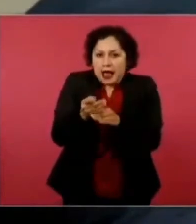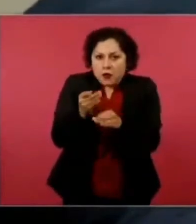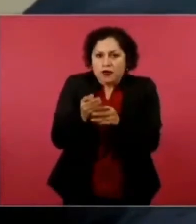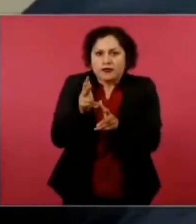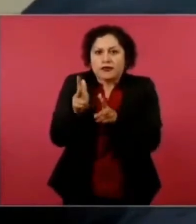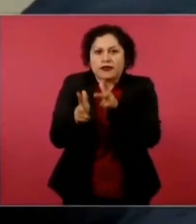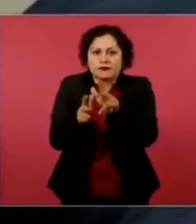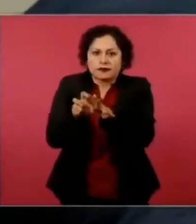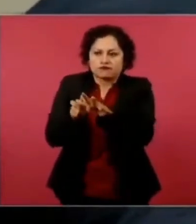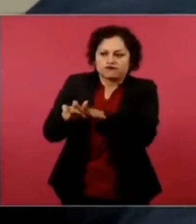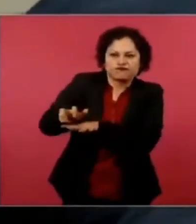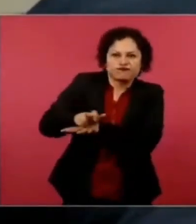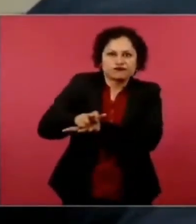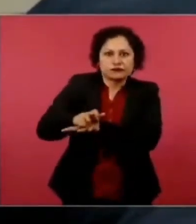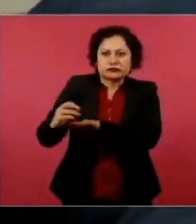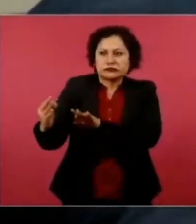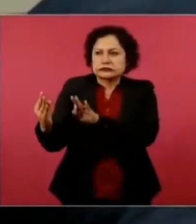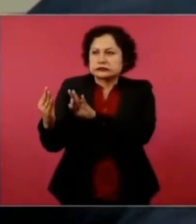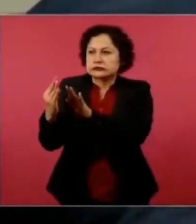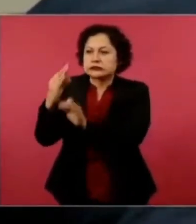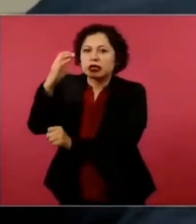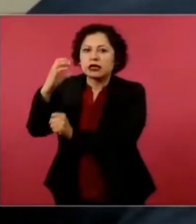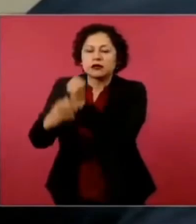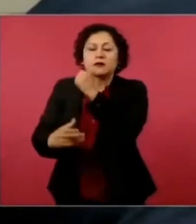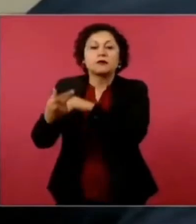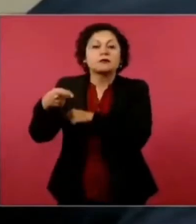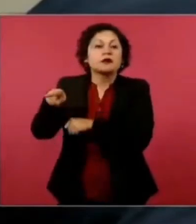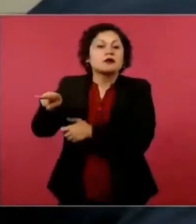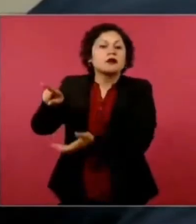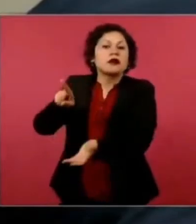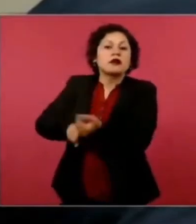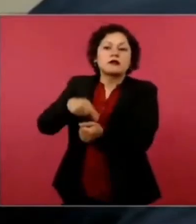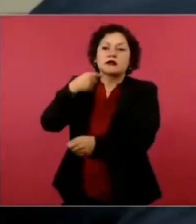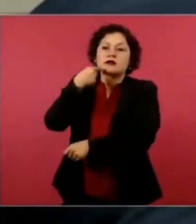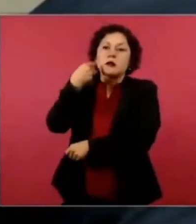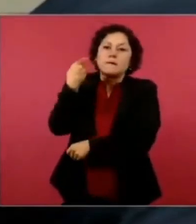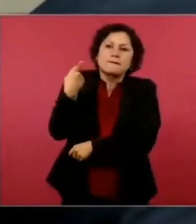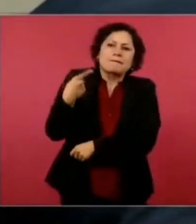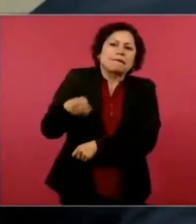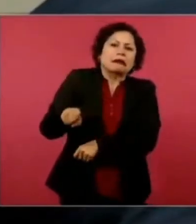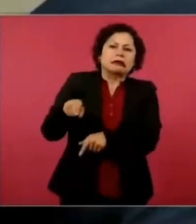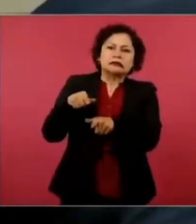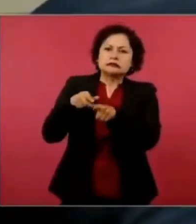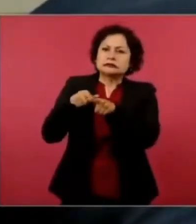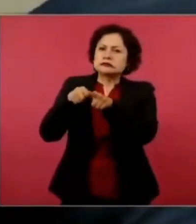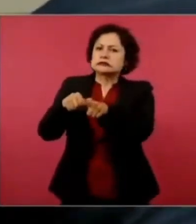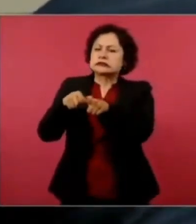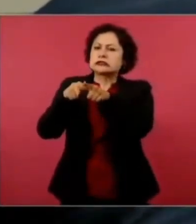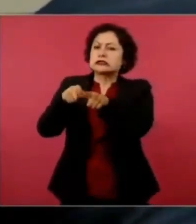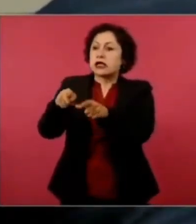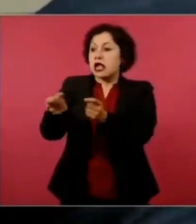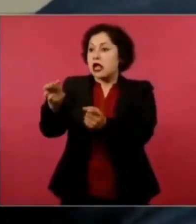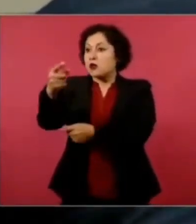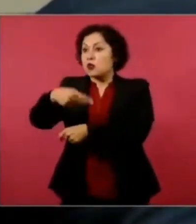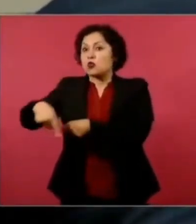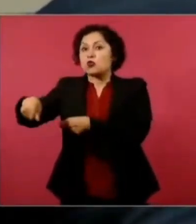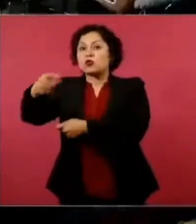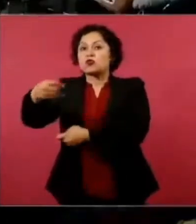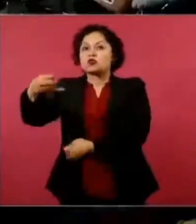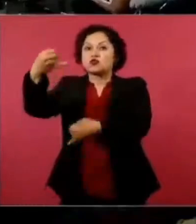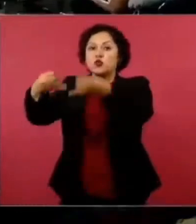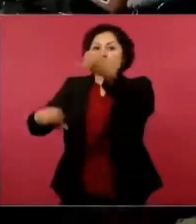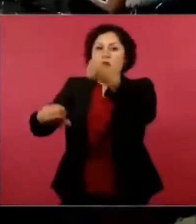siguen interponiendo demandas, siguen interponiendo amparos, hay jueces que se lo siguen otorgando. También